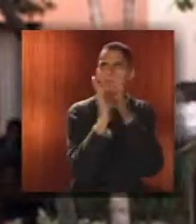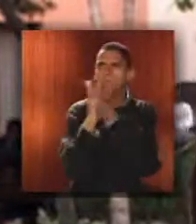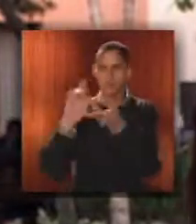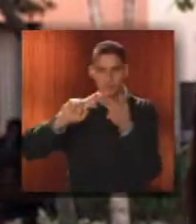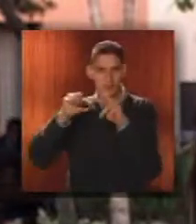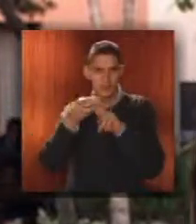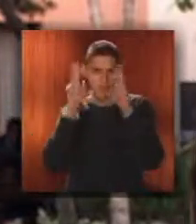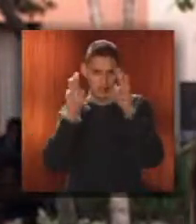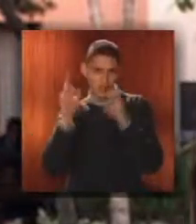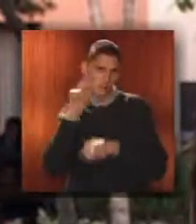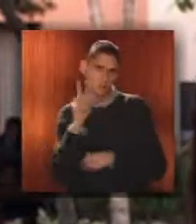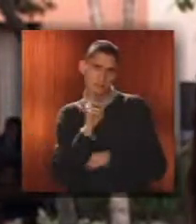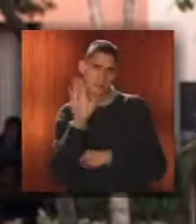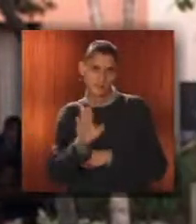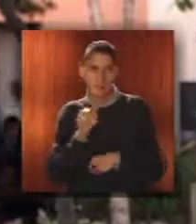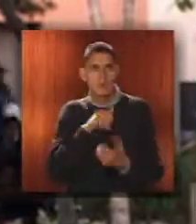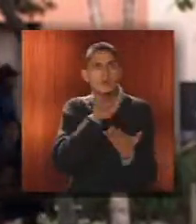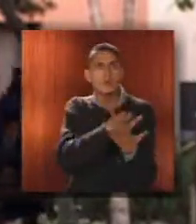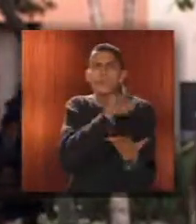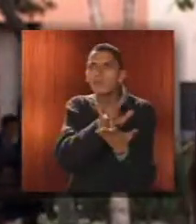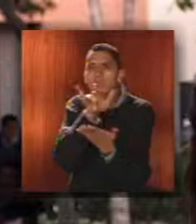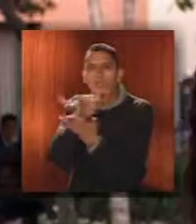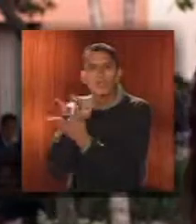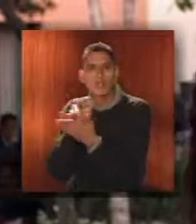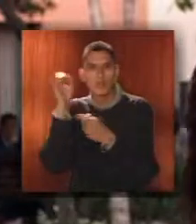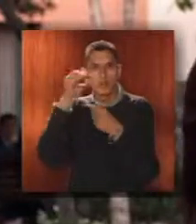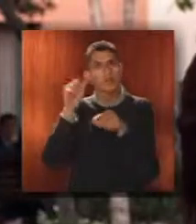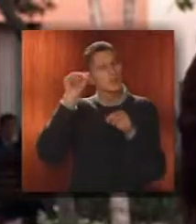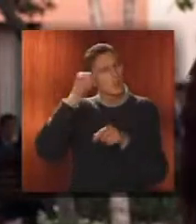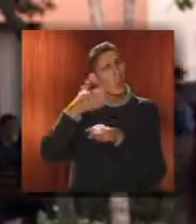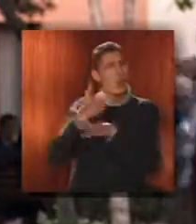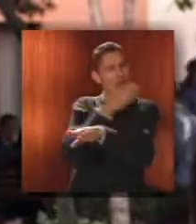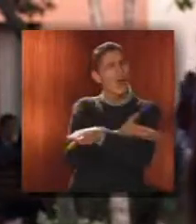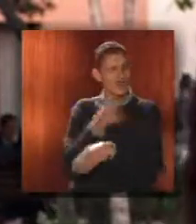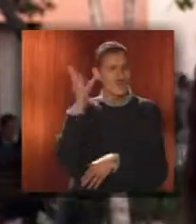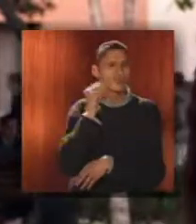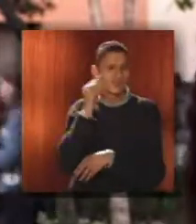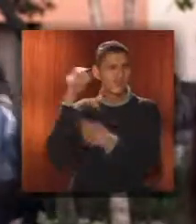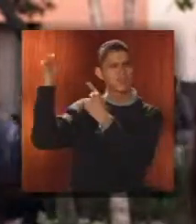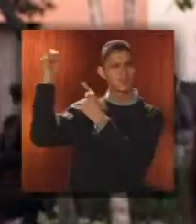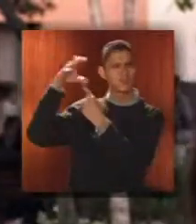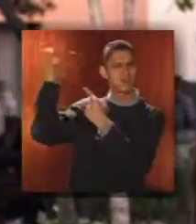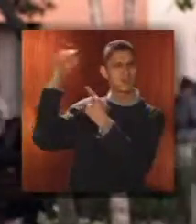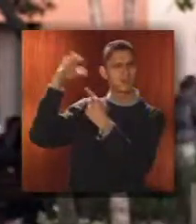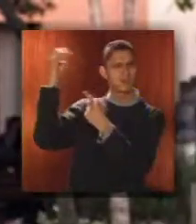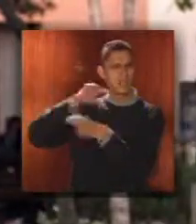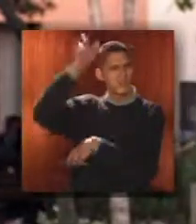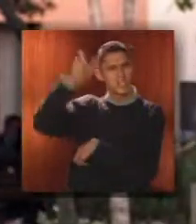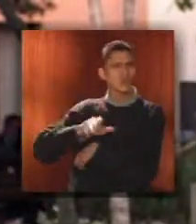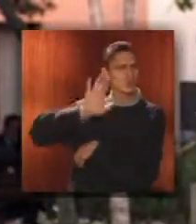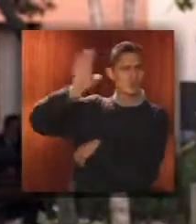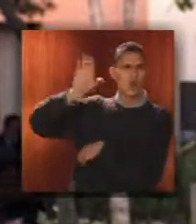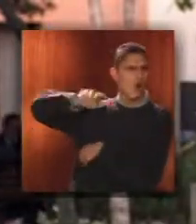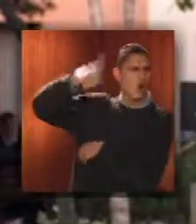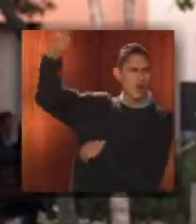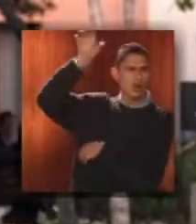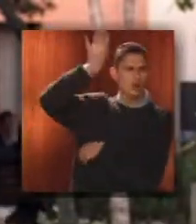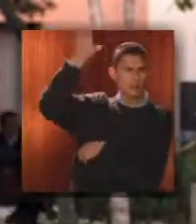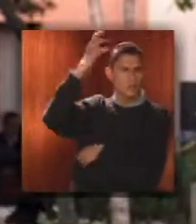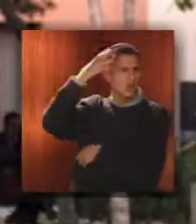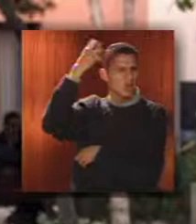información que tiene que ver con este tema poder asistir a ellas. Como por ejemplo, estuve en un seminario